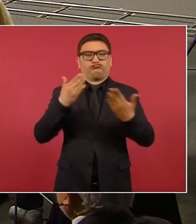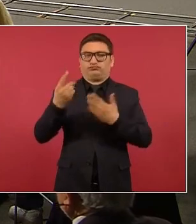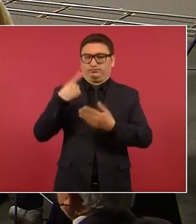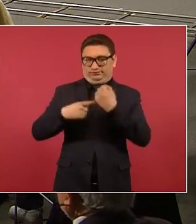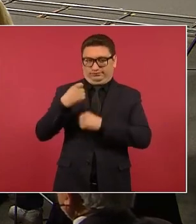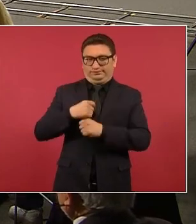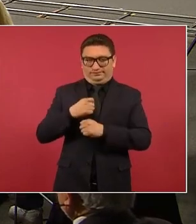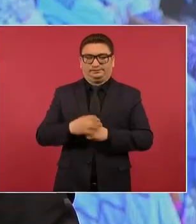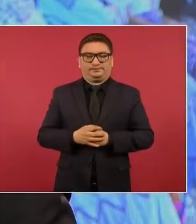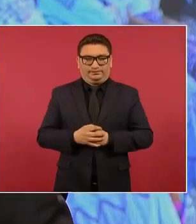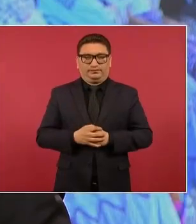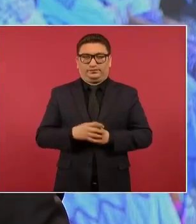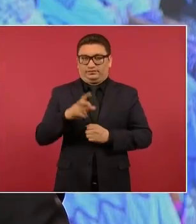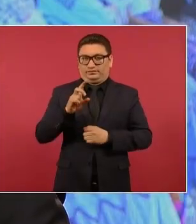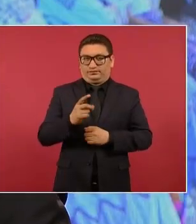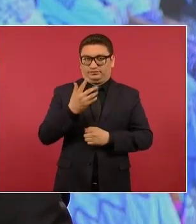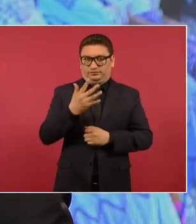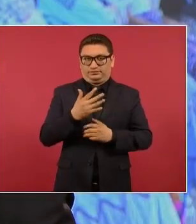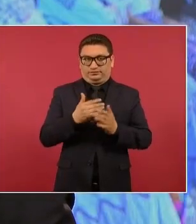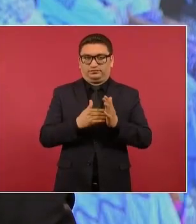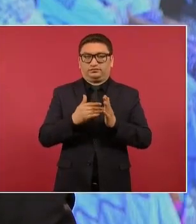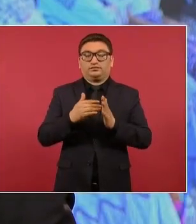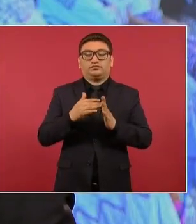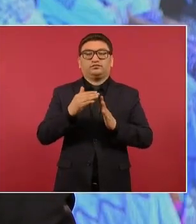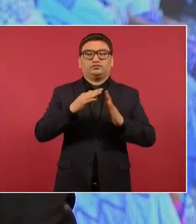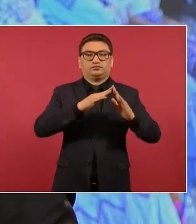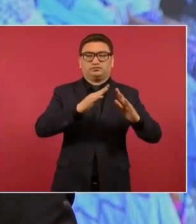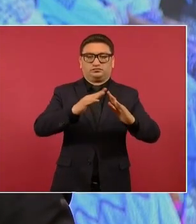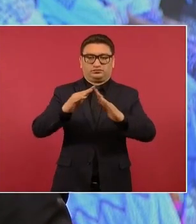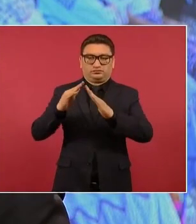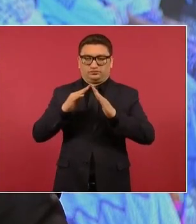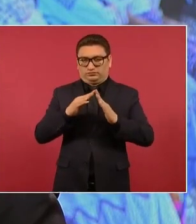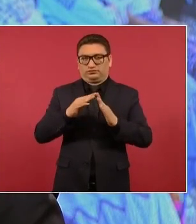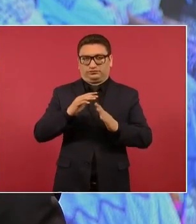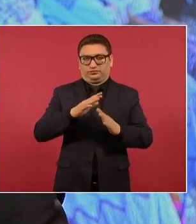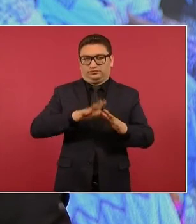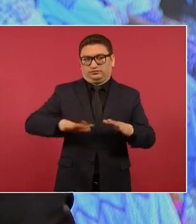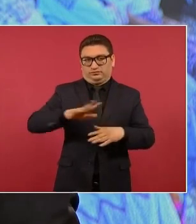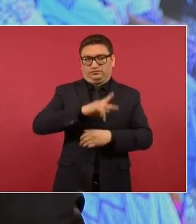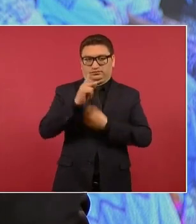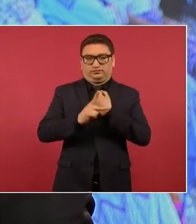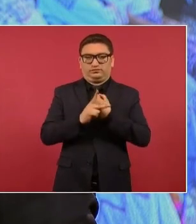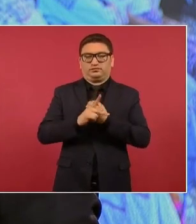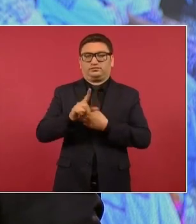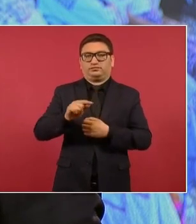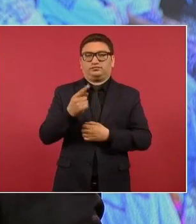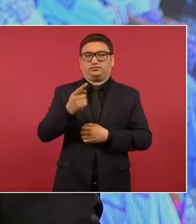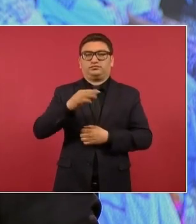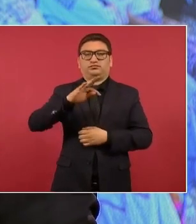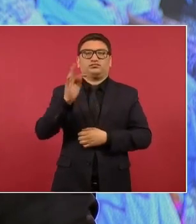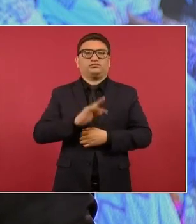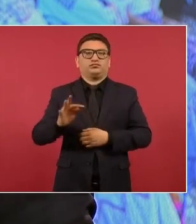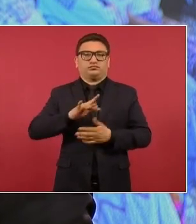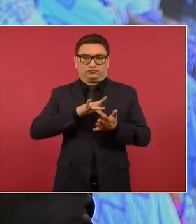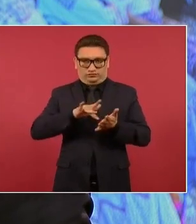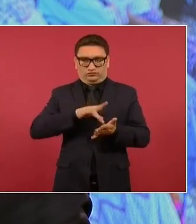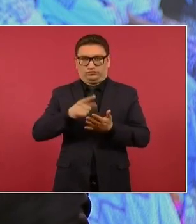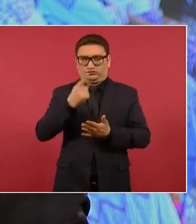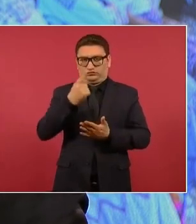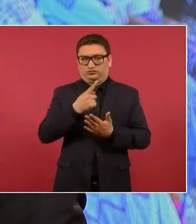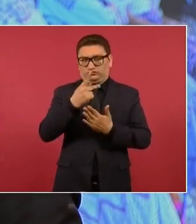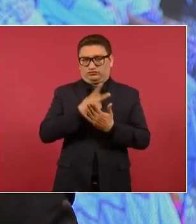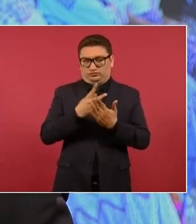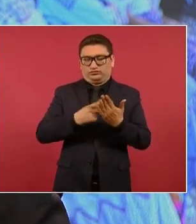pasado. De las 35 millones de viviendas que hay en el país, el 71% recibe por lo menos un programa para el